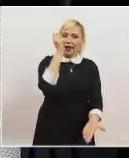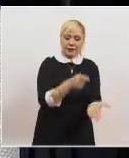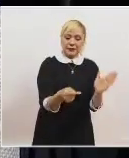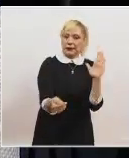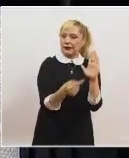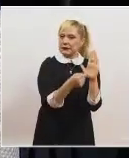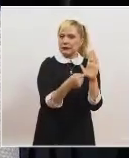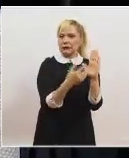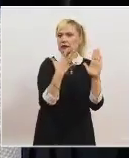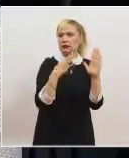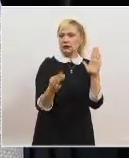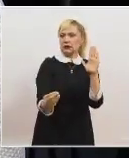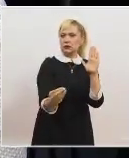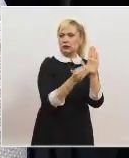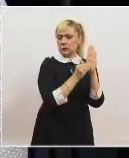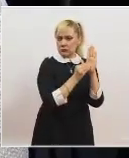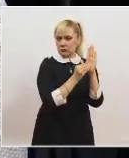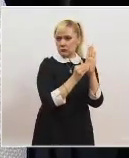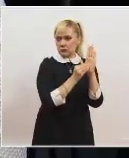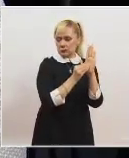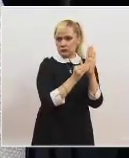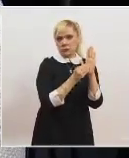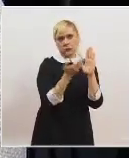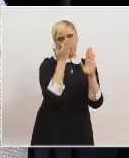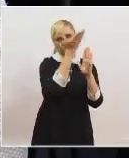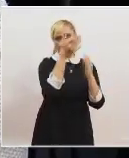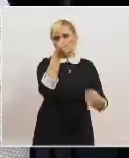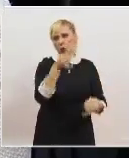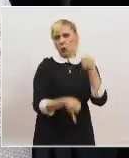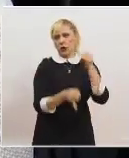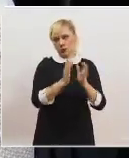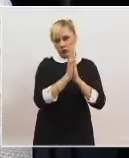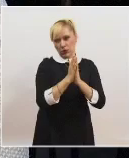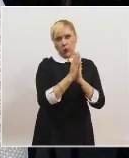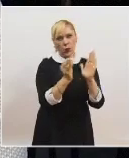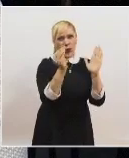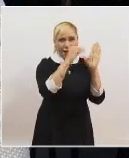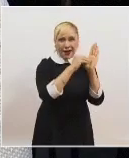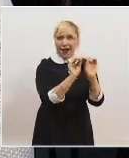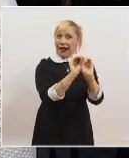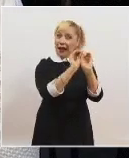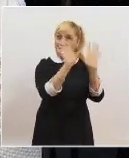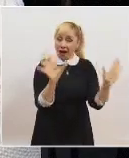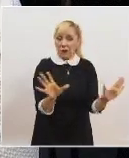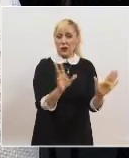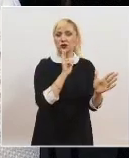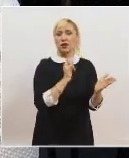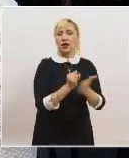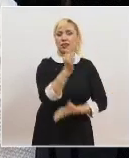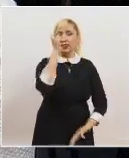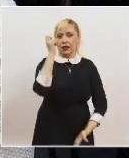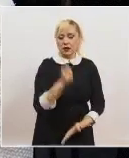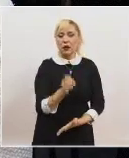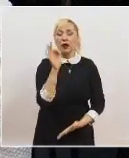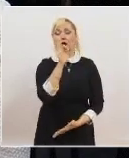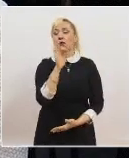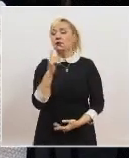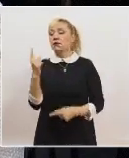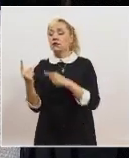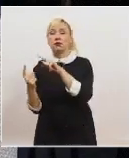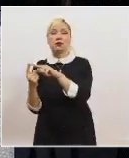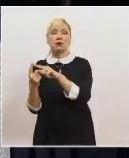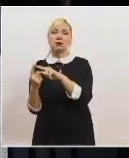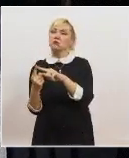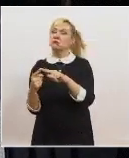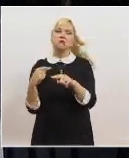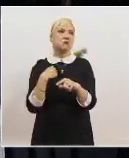esos casos puede contarse con la aclaración, en este caso la aclaración de la sentencia, pero si se da el caso de que una parte haya promovido